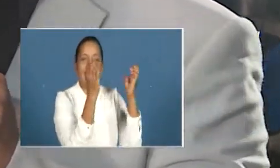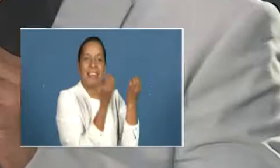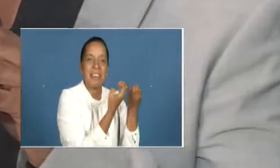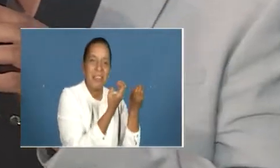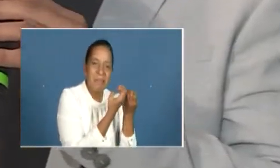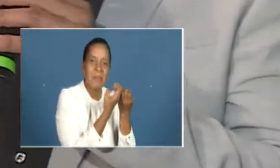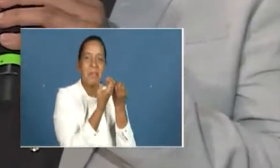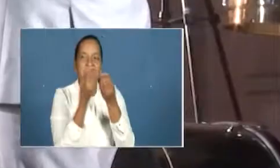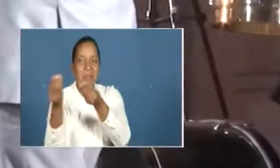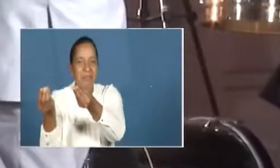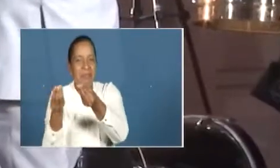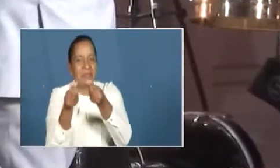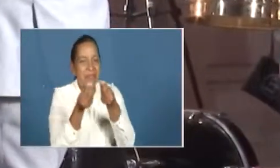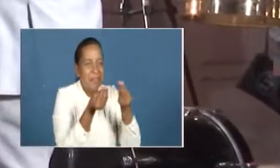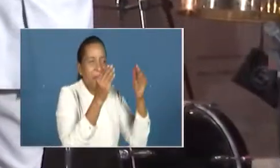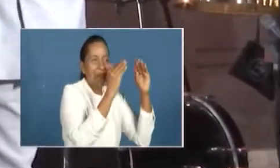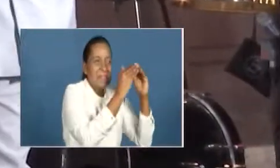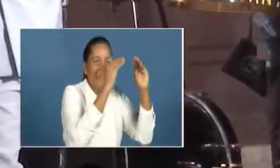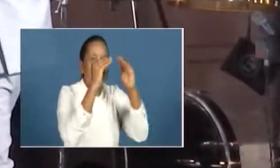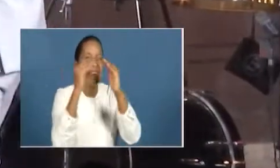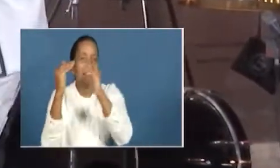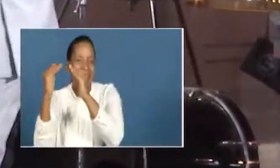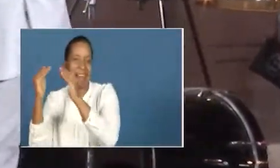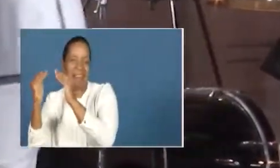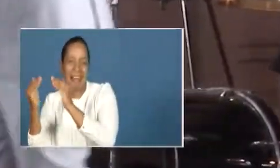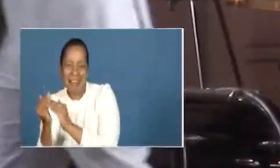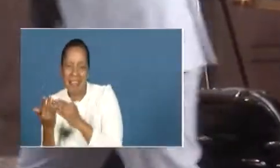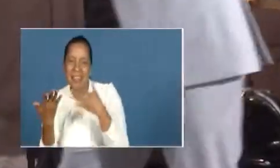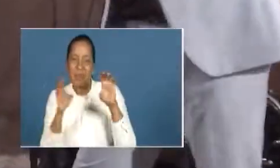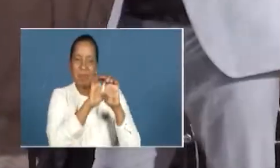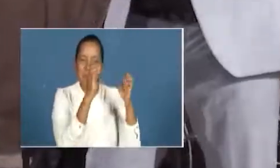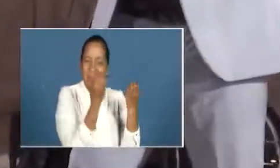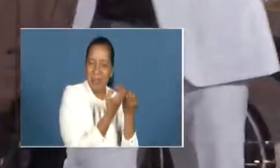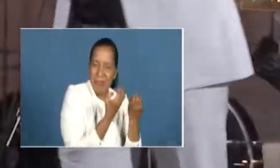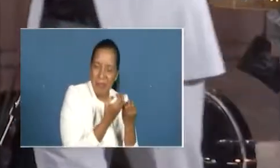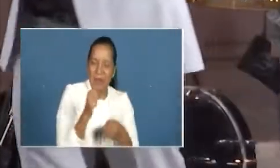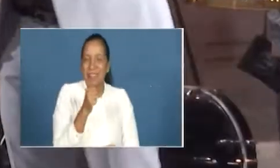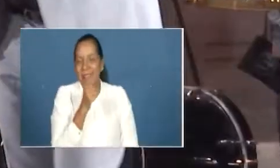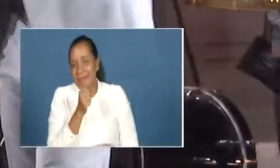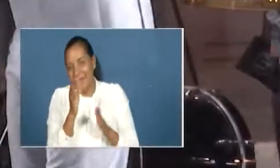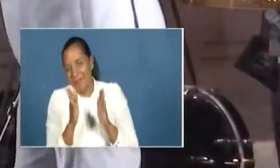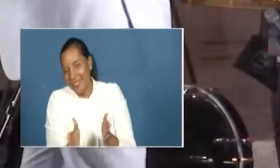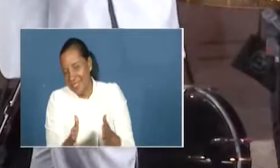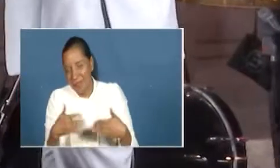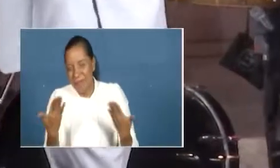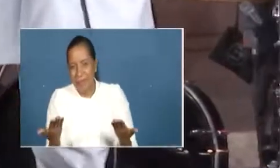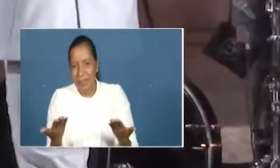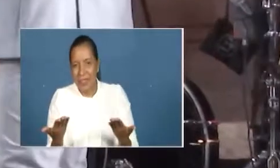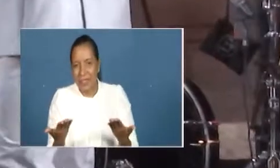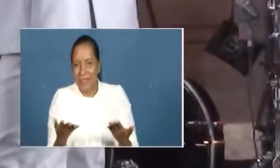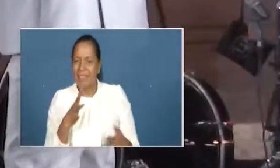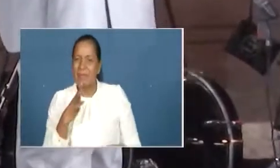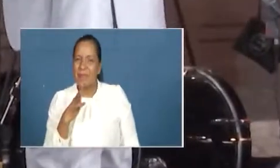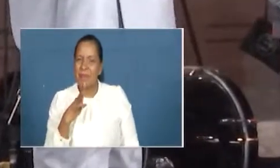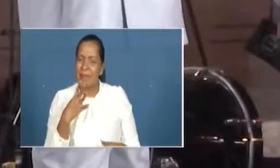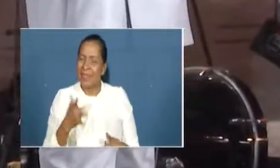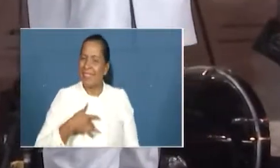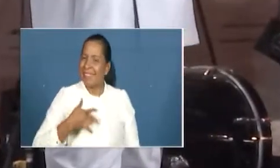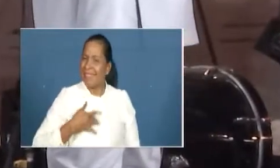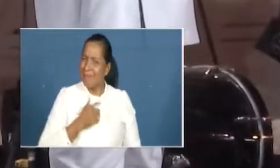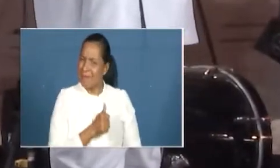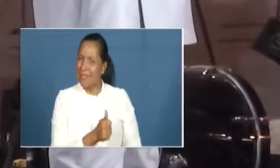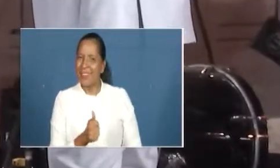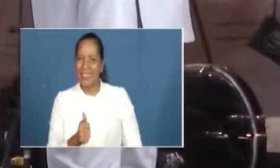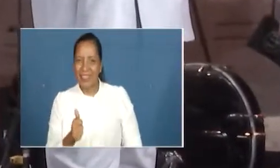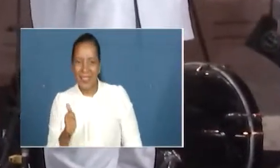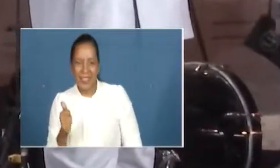casa. Escuchen. ¡Lugo! Mira cómo estamos conversando. Nos sentimos bien. Tengo ganas de